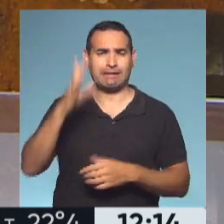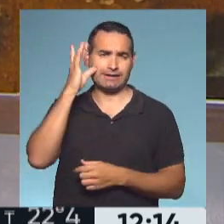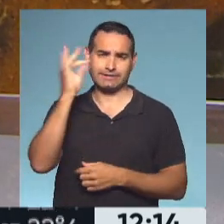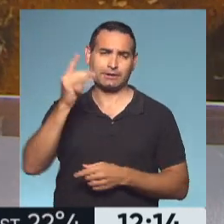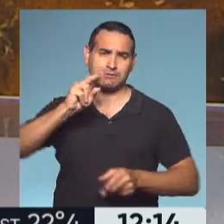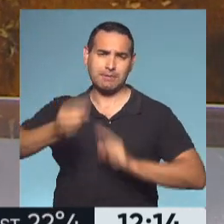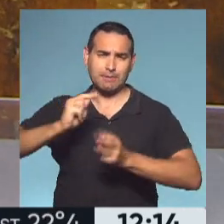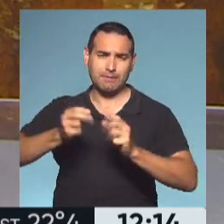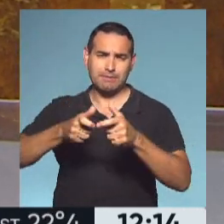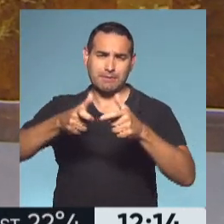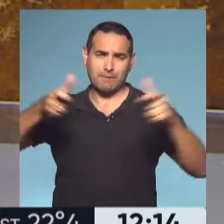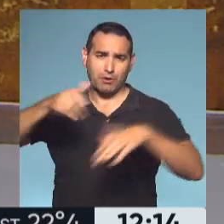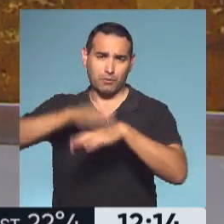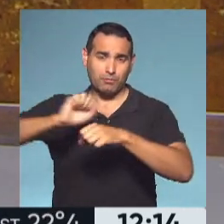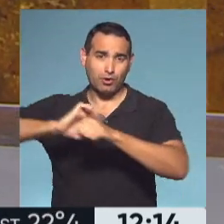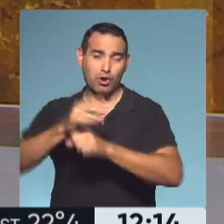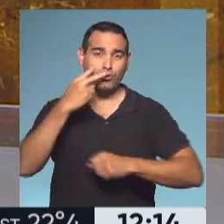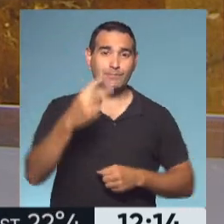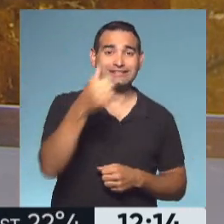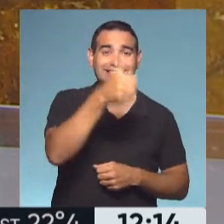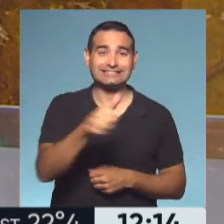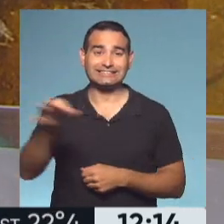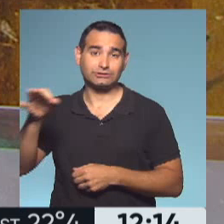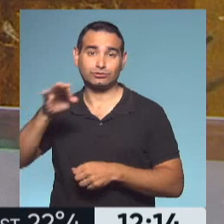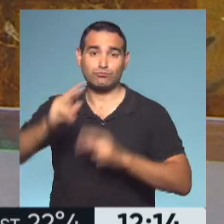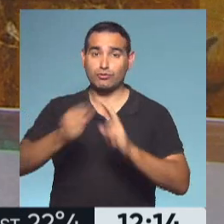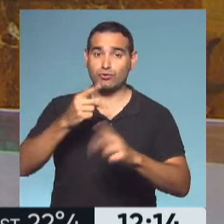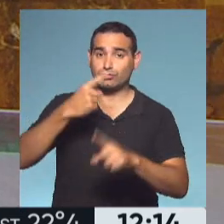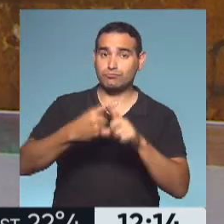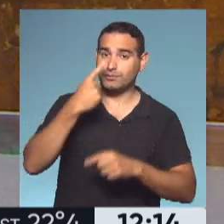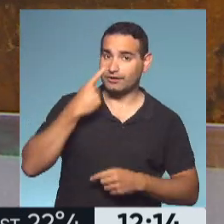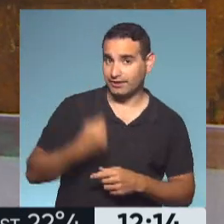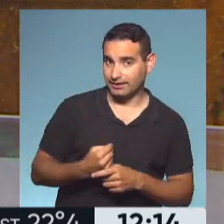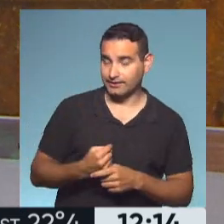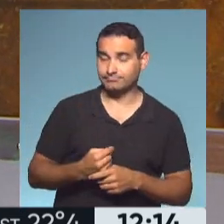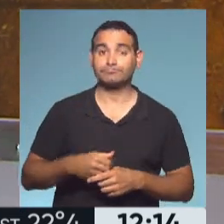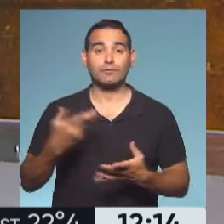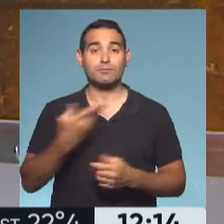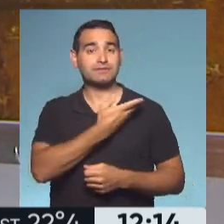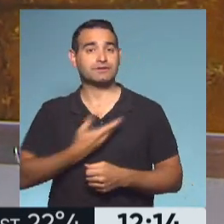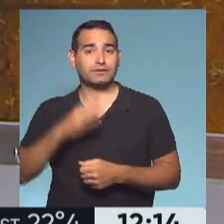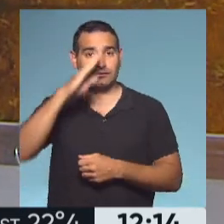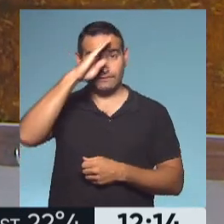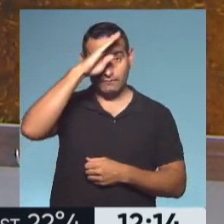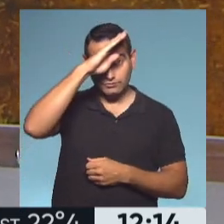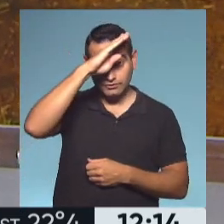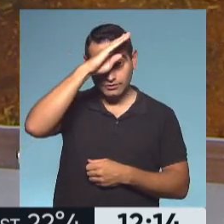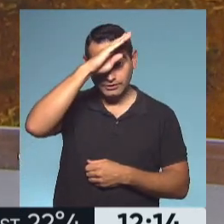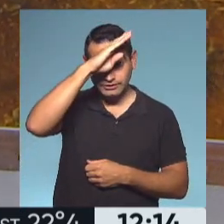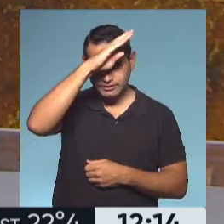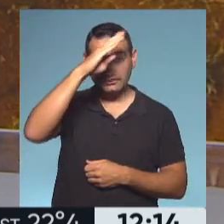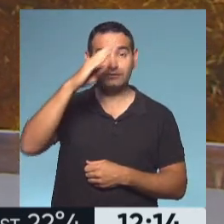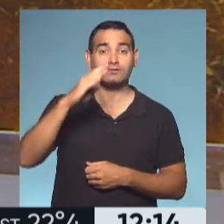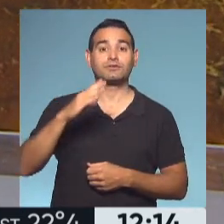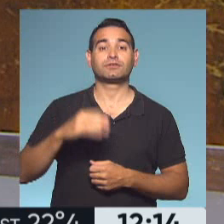de muertes por coronavirus, 2.600 muertes diarias. En este contexto, Bolsonaro se